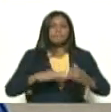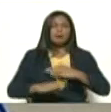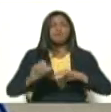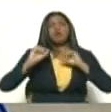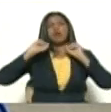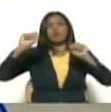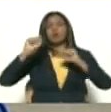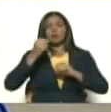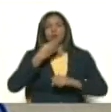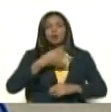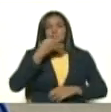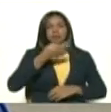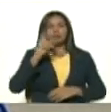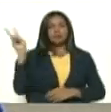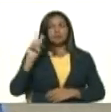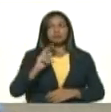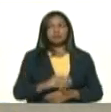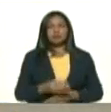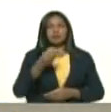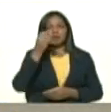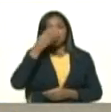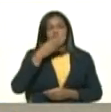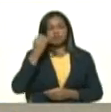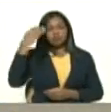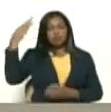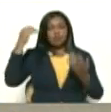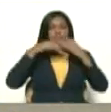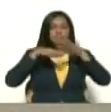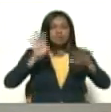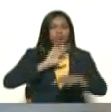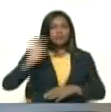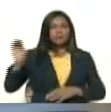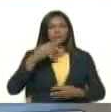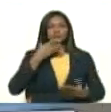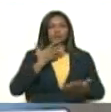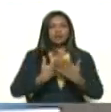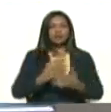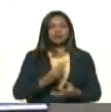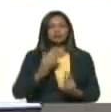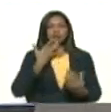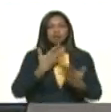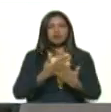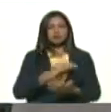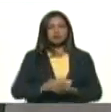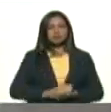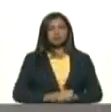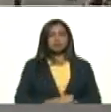Buenas tardes, Venezuela. Que Dios bendiga a nuestra patria. Muchas gracias. Muchas gracias.